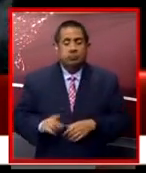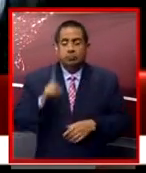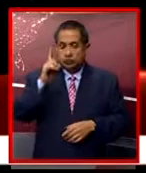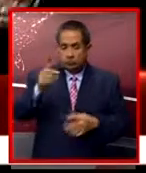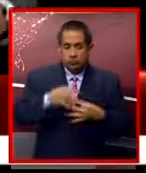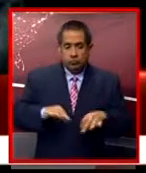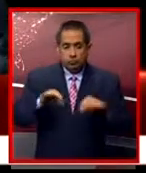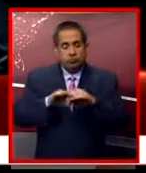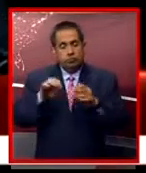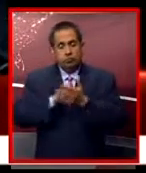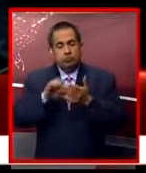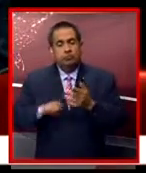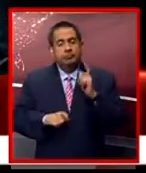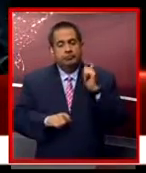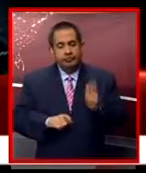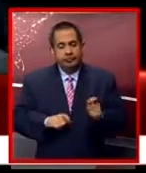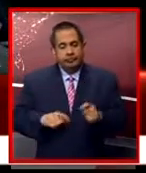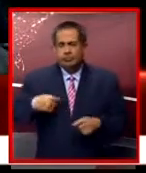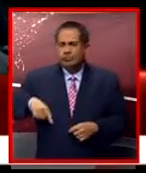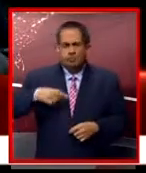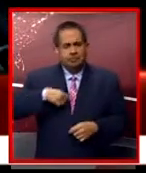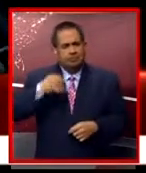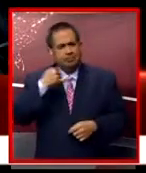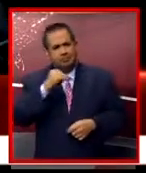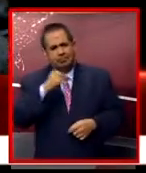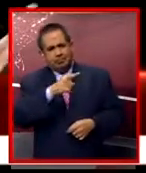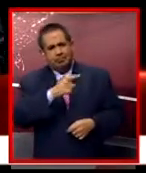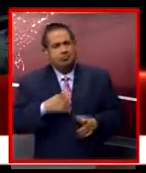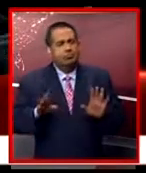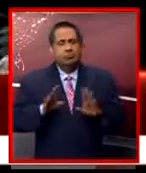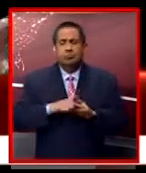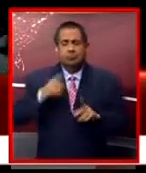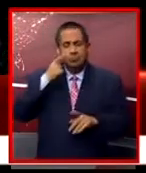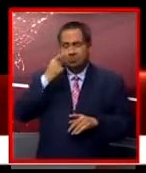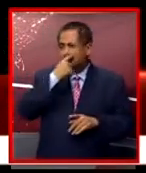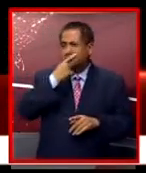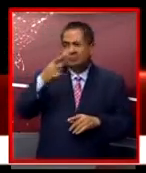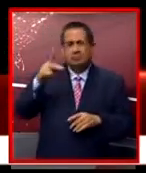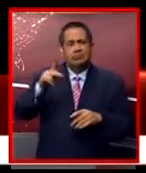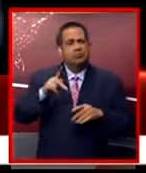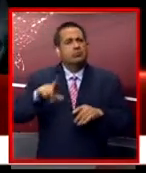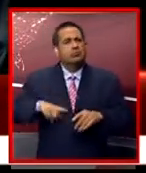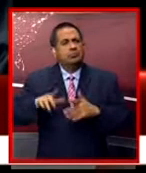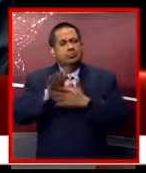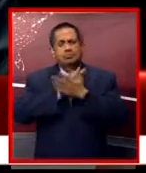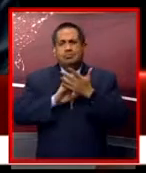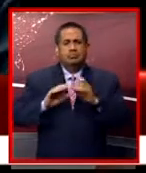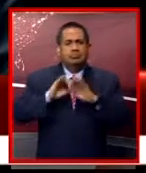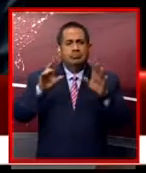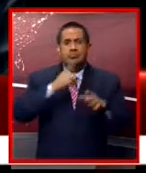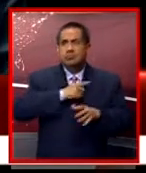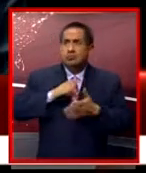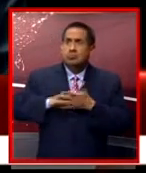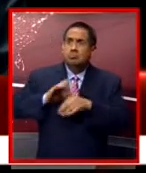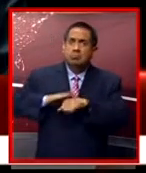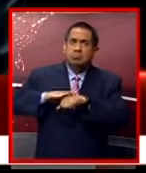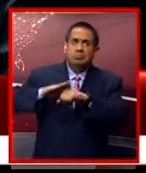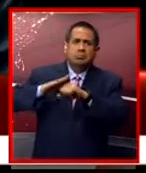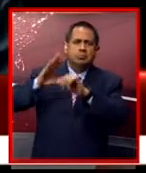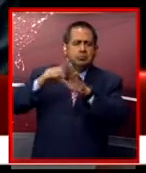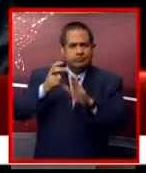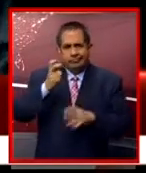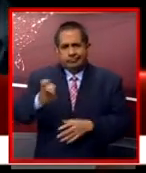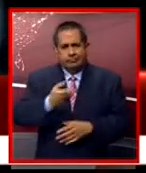fundamental, por ejemplo, que criticamos nosotros es la discrecionalidad y opacidad con la que se maneja el endeudamiento del